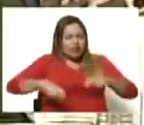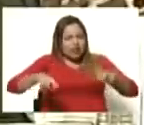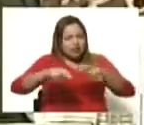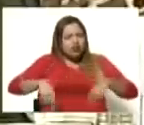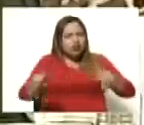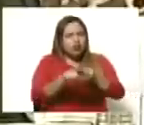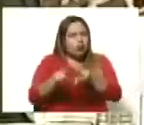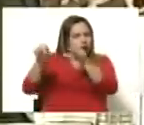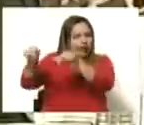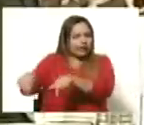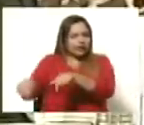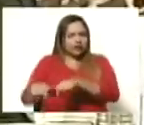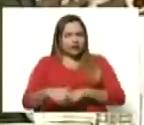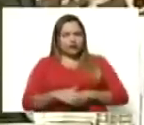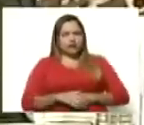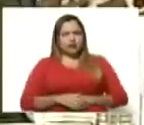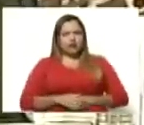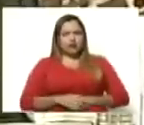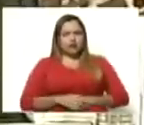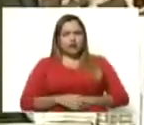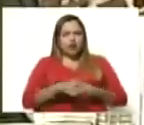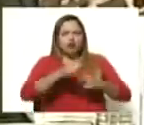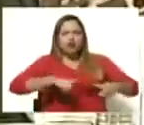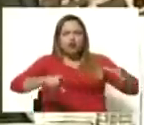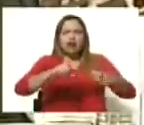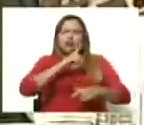aquí, en Revenga.